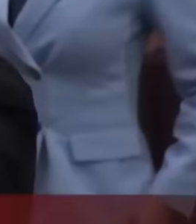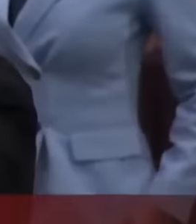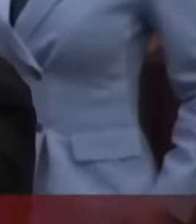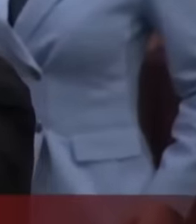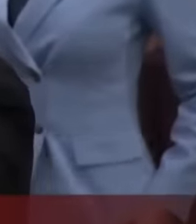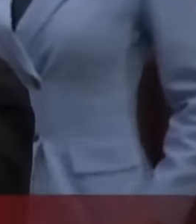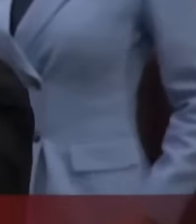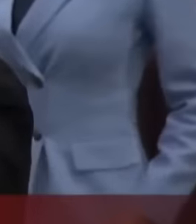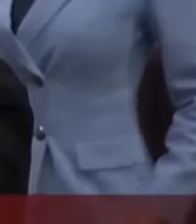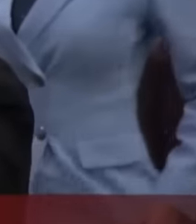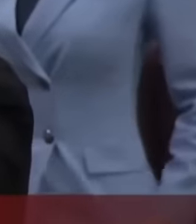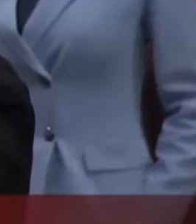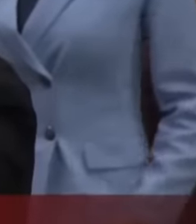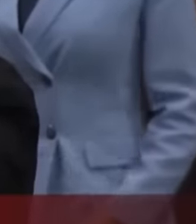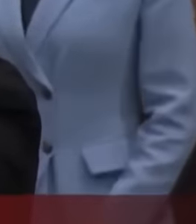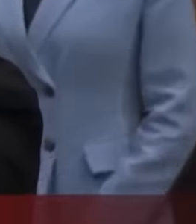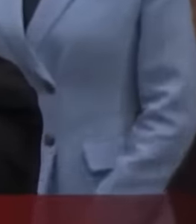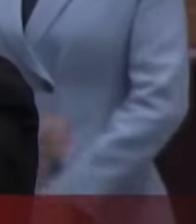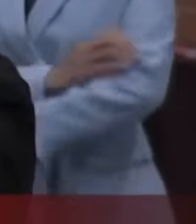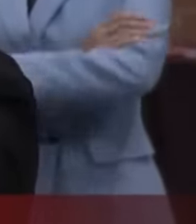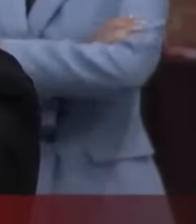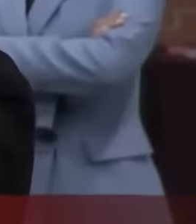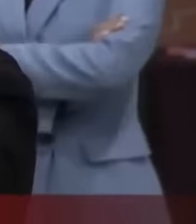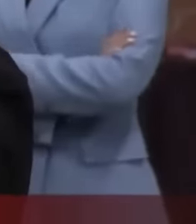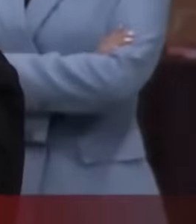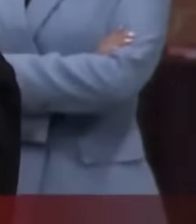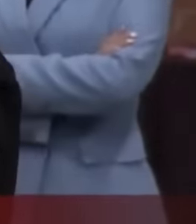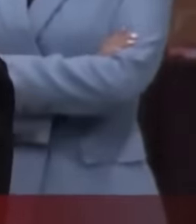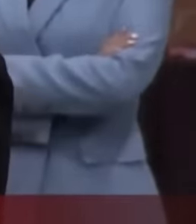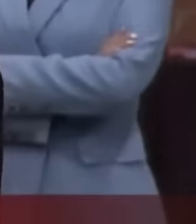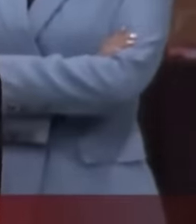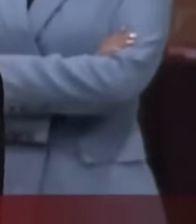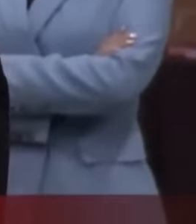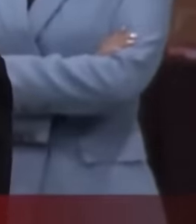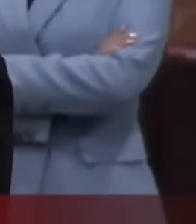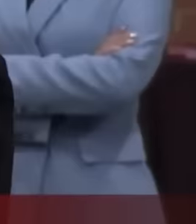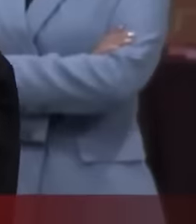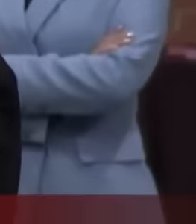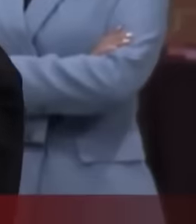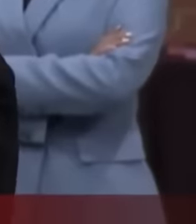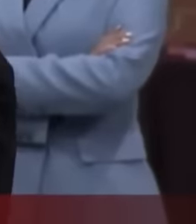ha aprendido que no ha aprendido. Y